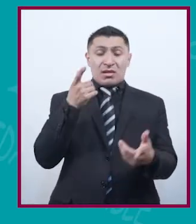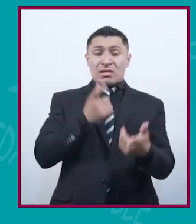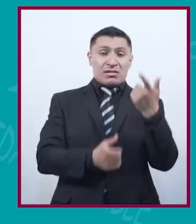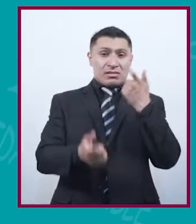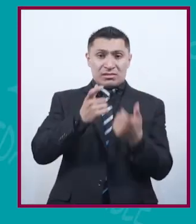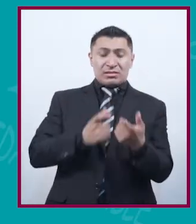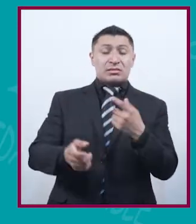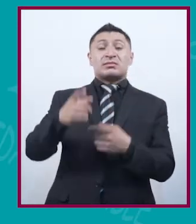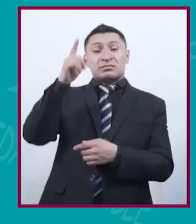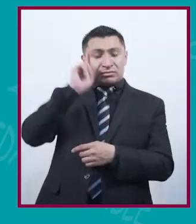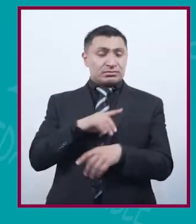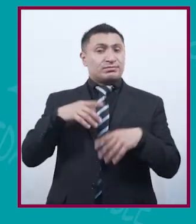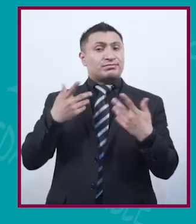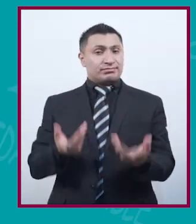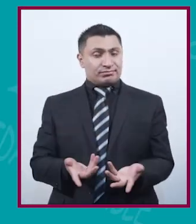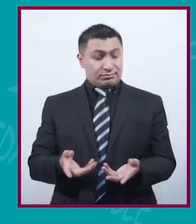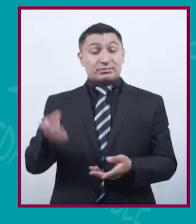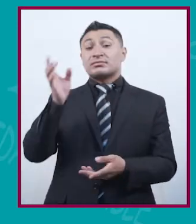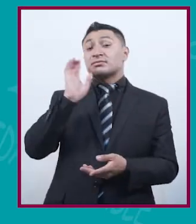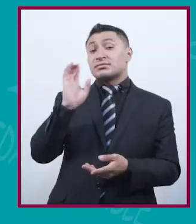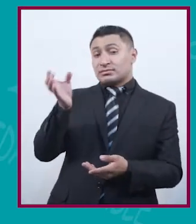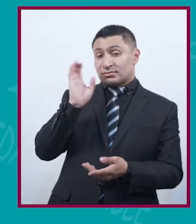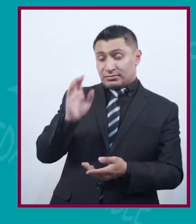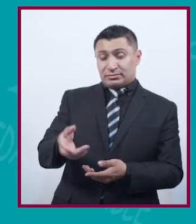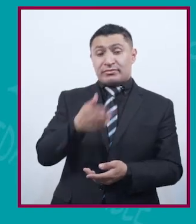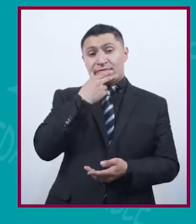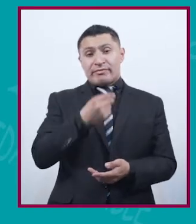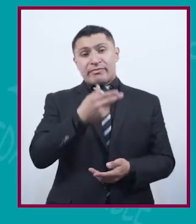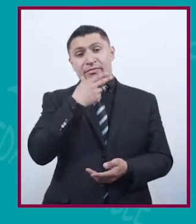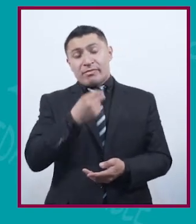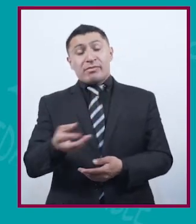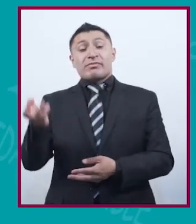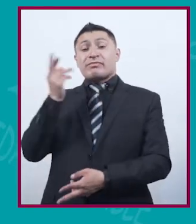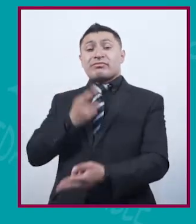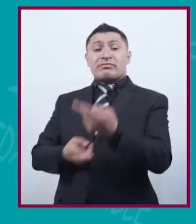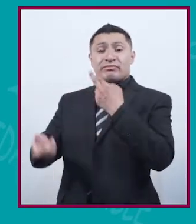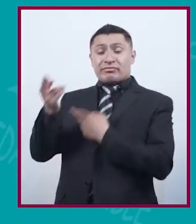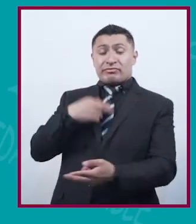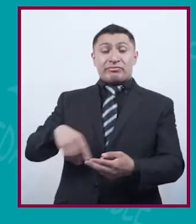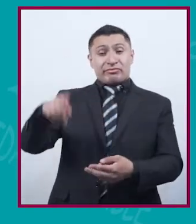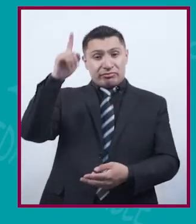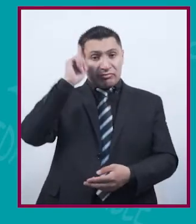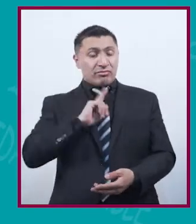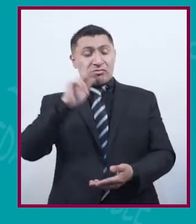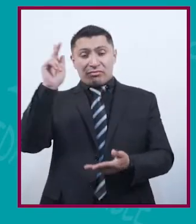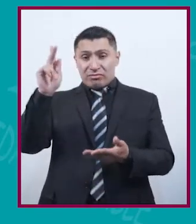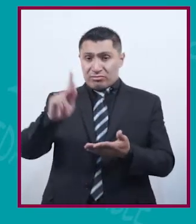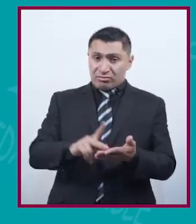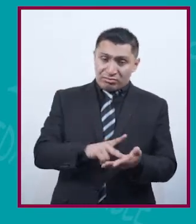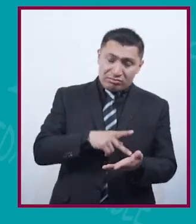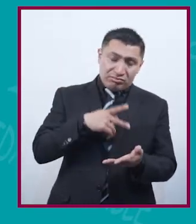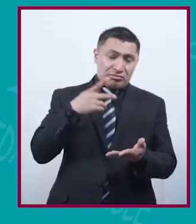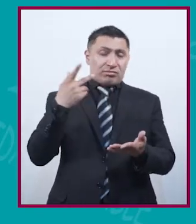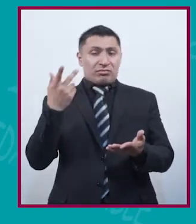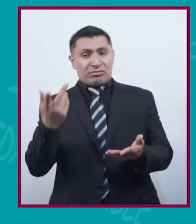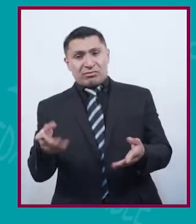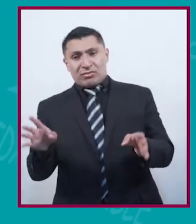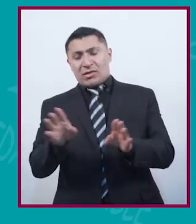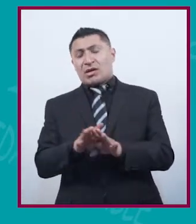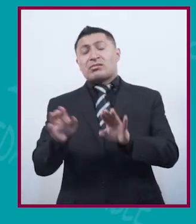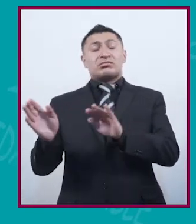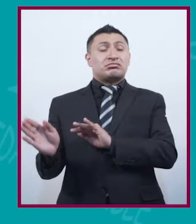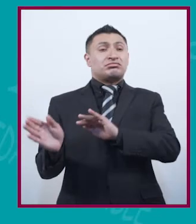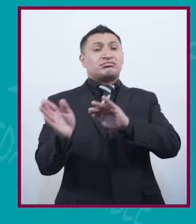¿no? Autonomía económica de las mujeres. Cuando los hombres regresan, las mujeres nuevamente